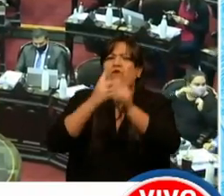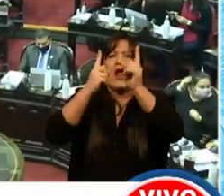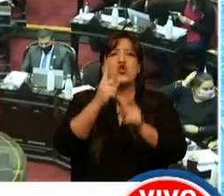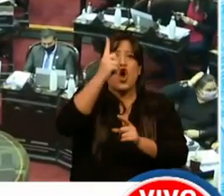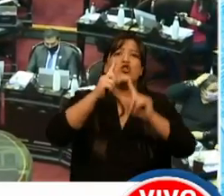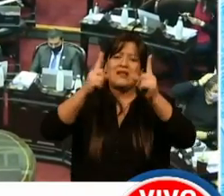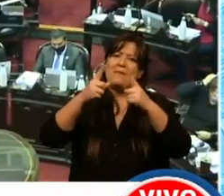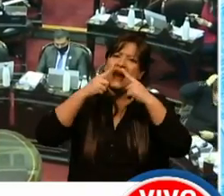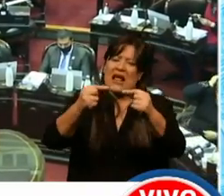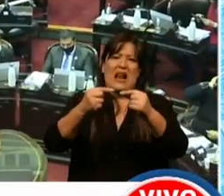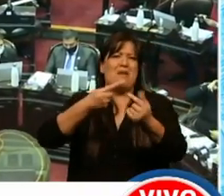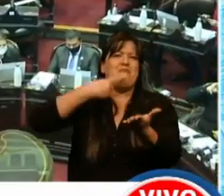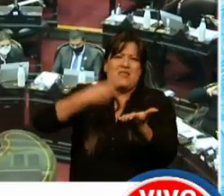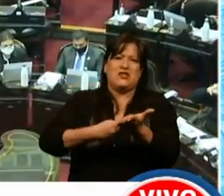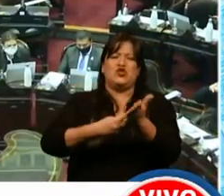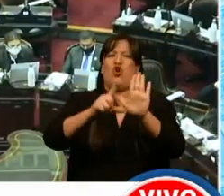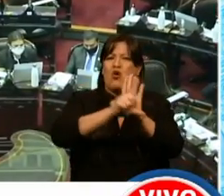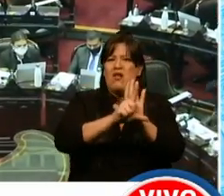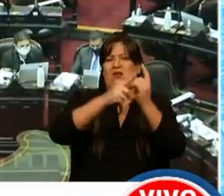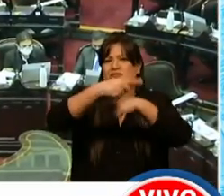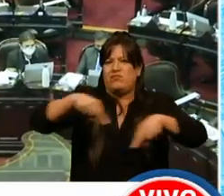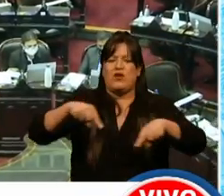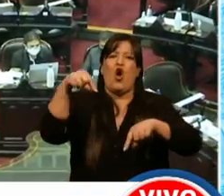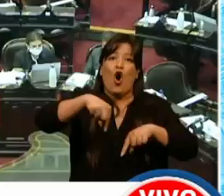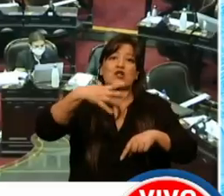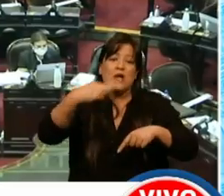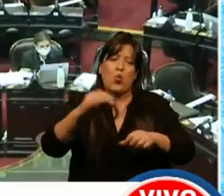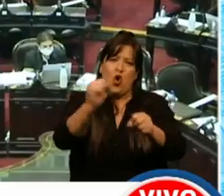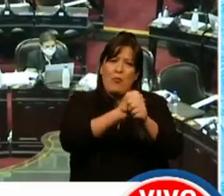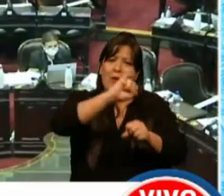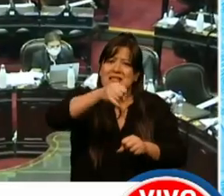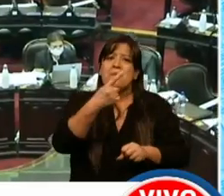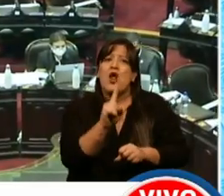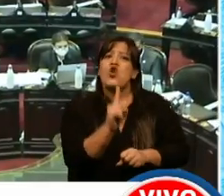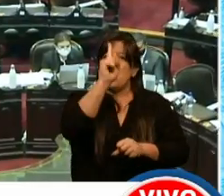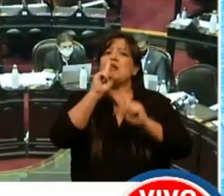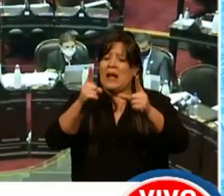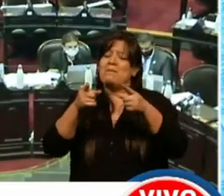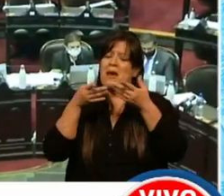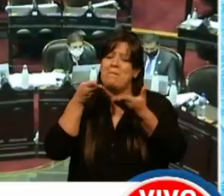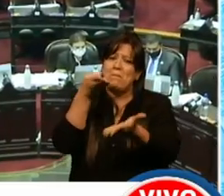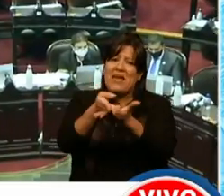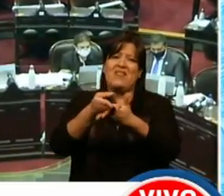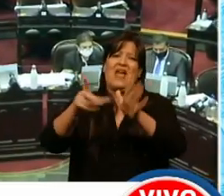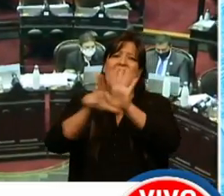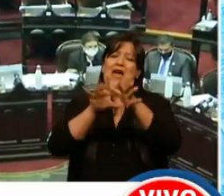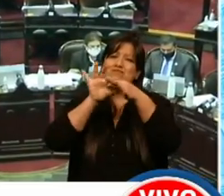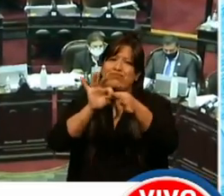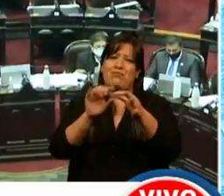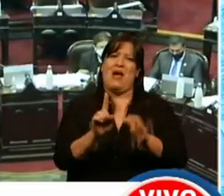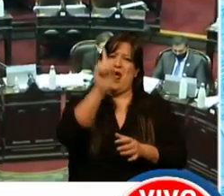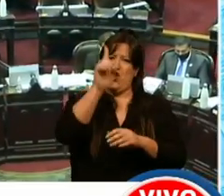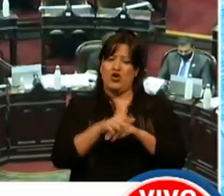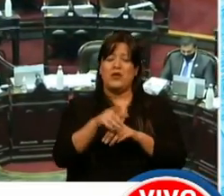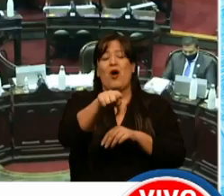medidas como estas que seguramente hoy se va a convertir en ley o por lo menos esta media sanción